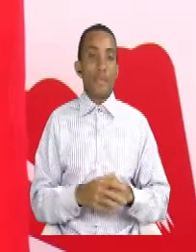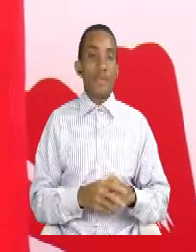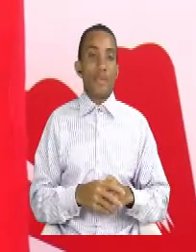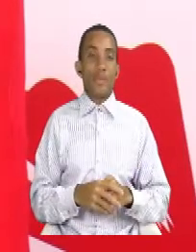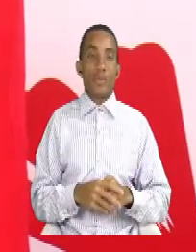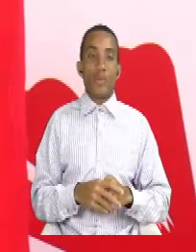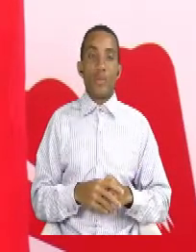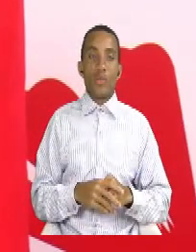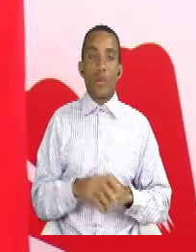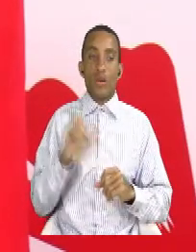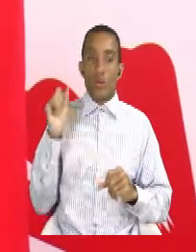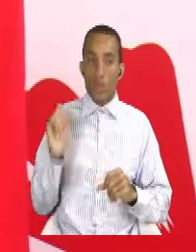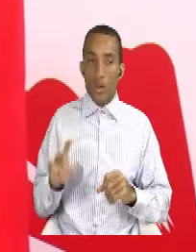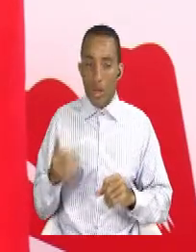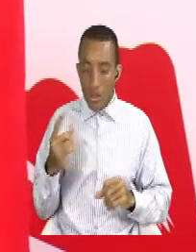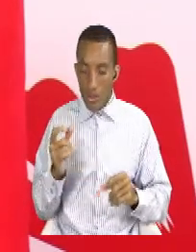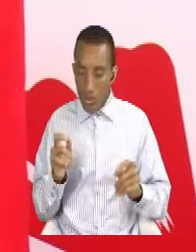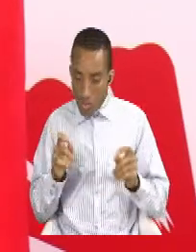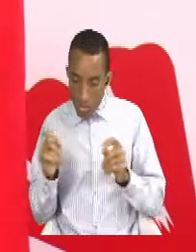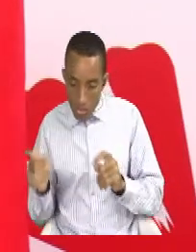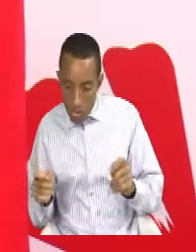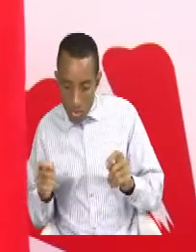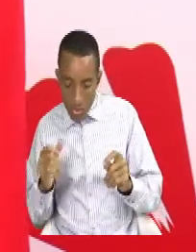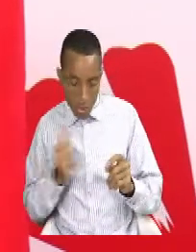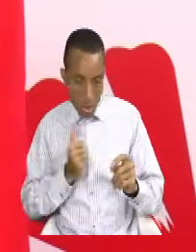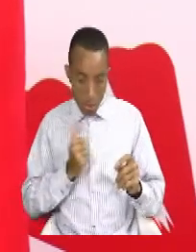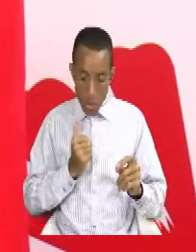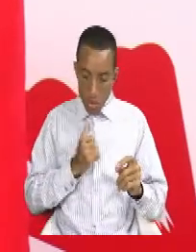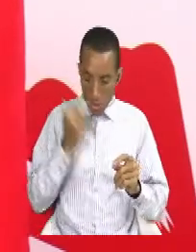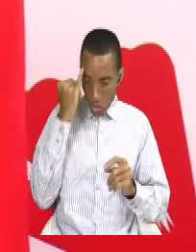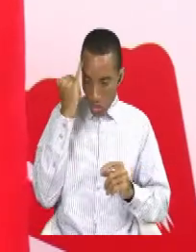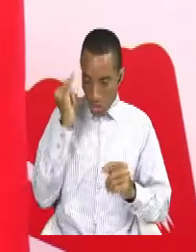tenido producciones? ¿Tú también compones tus canciones?